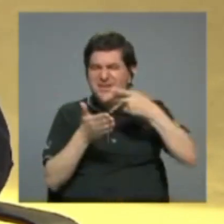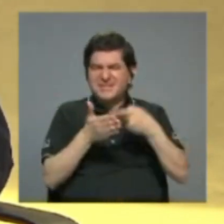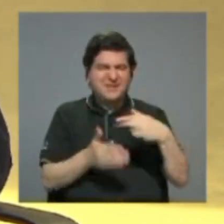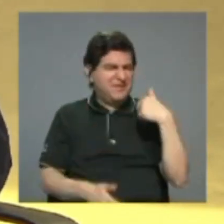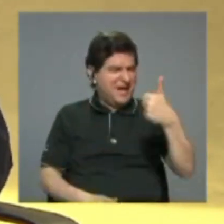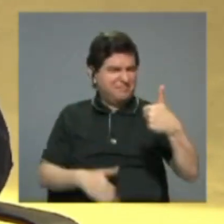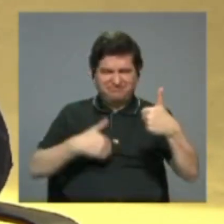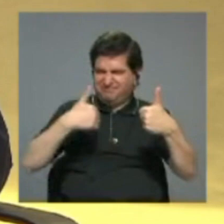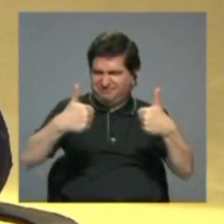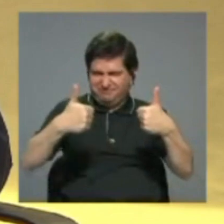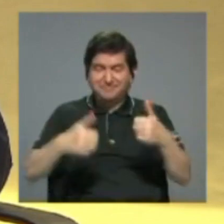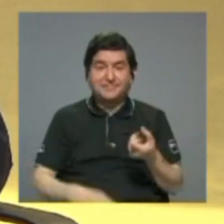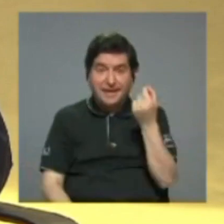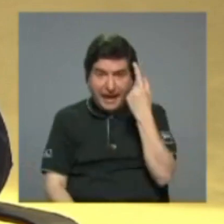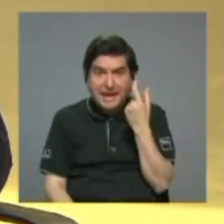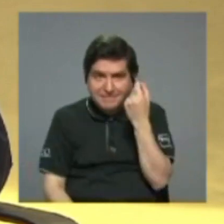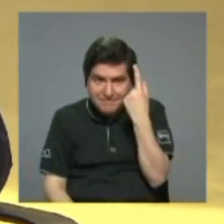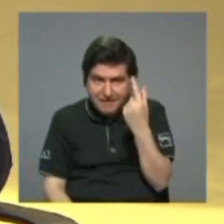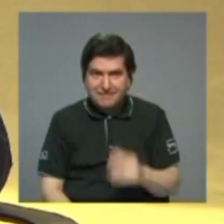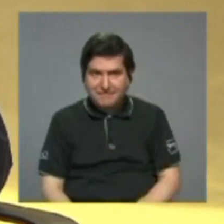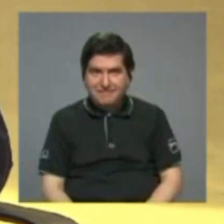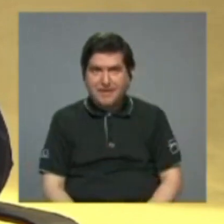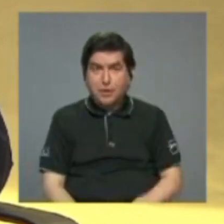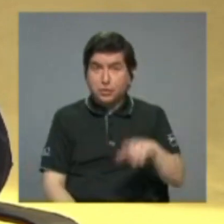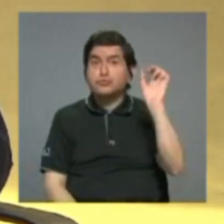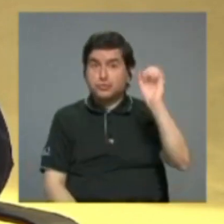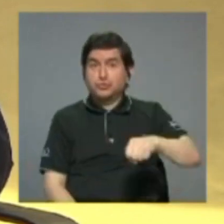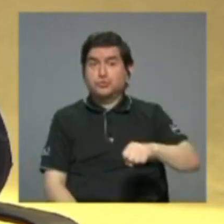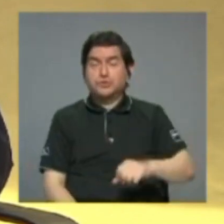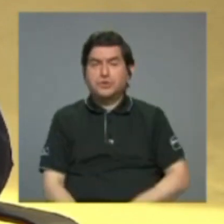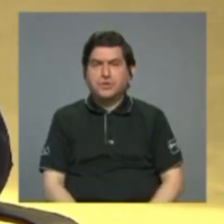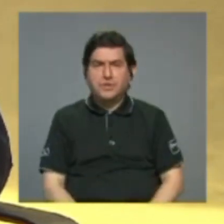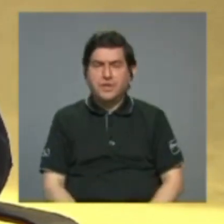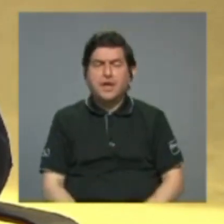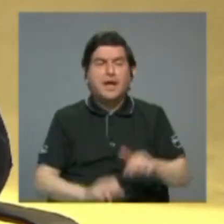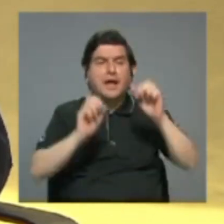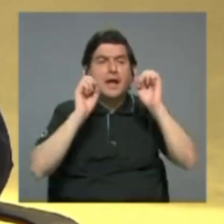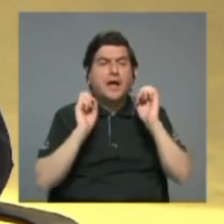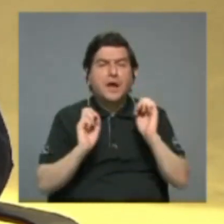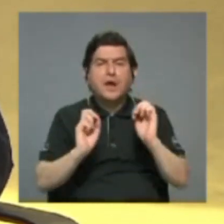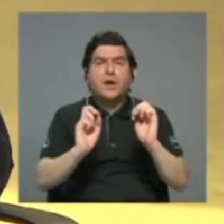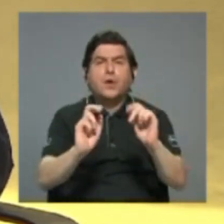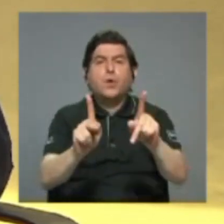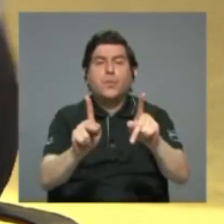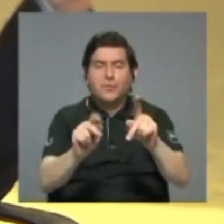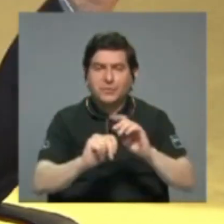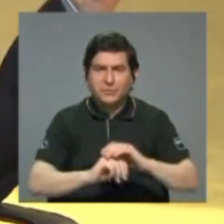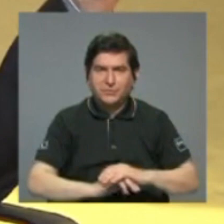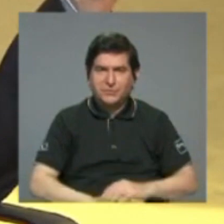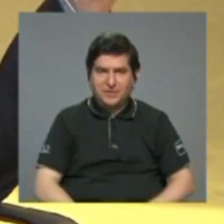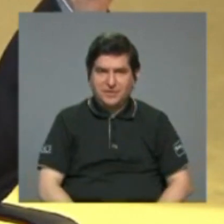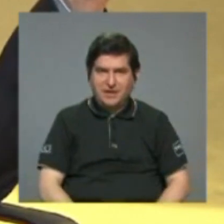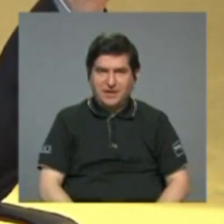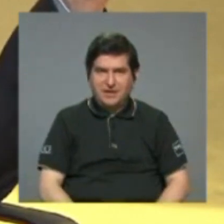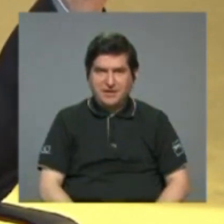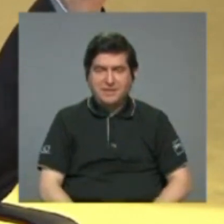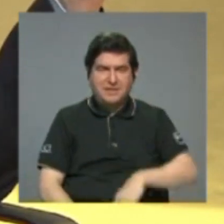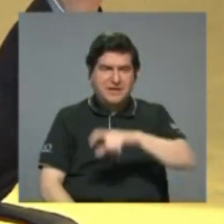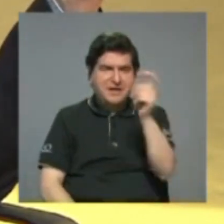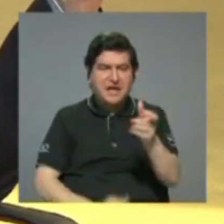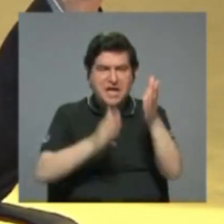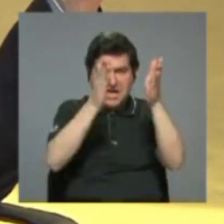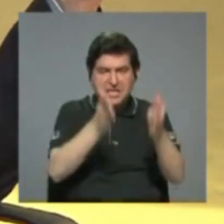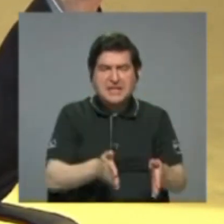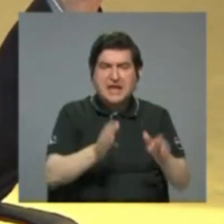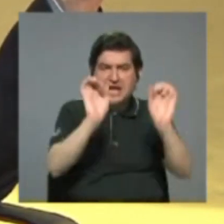porque entendemos a través de la posibilidad de que los italianos